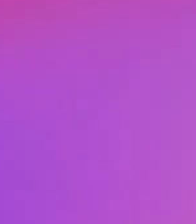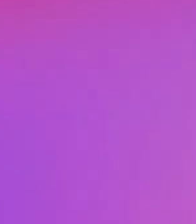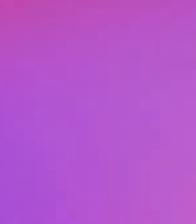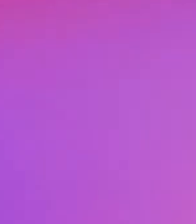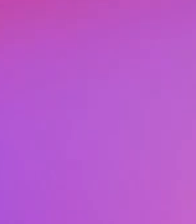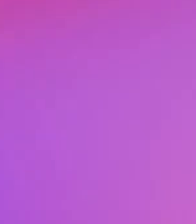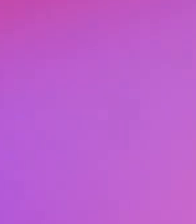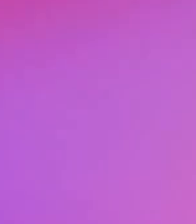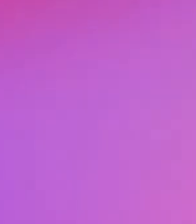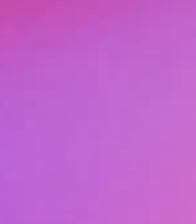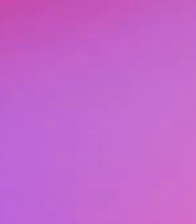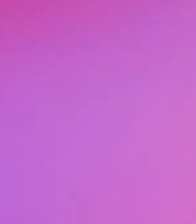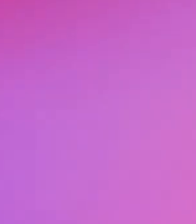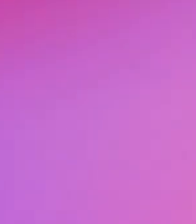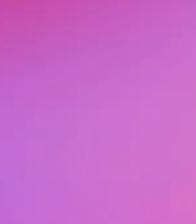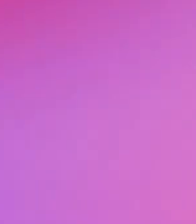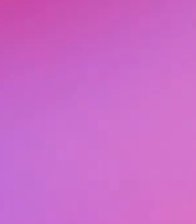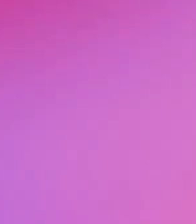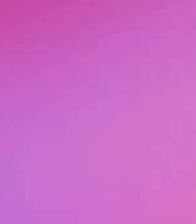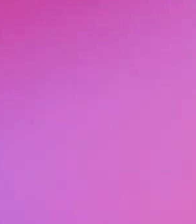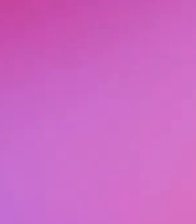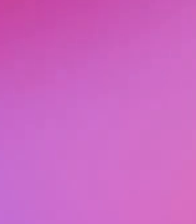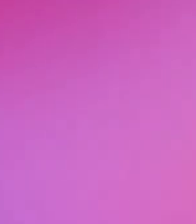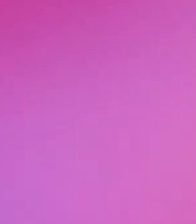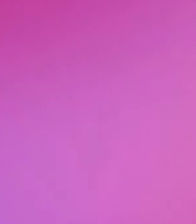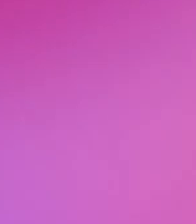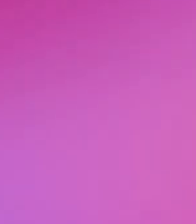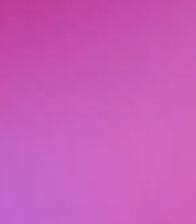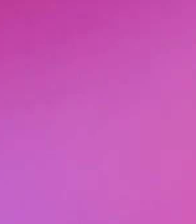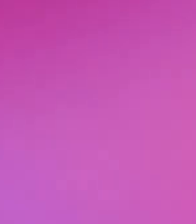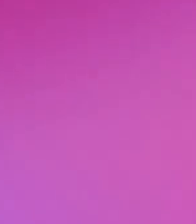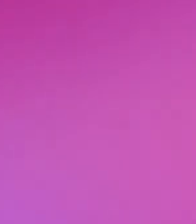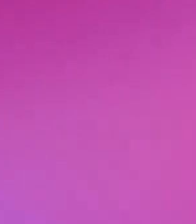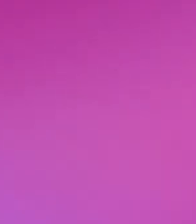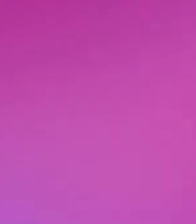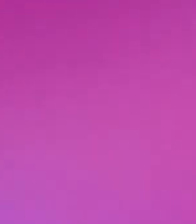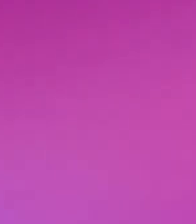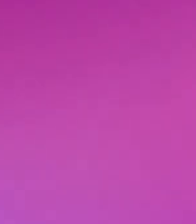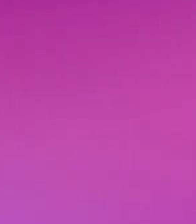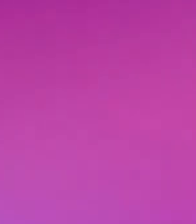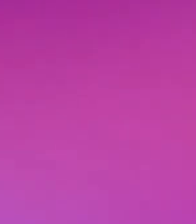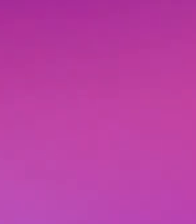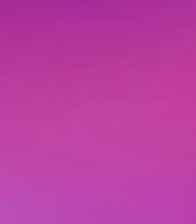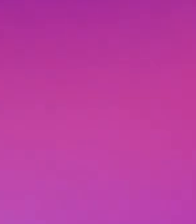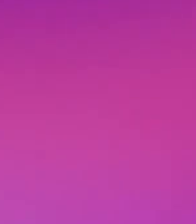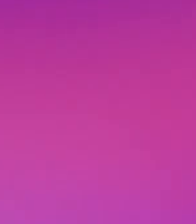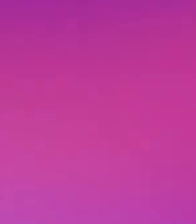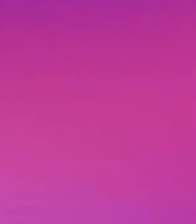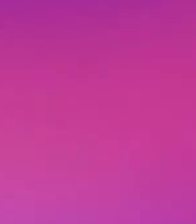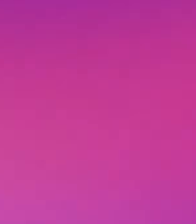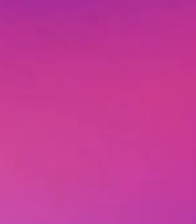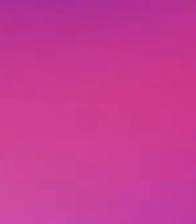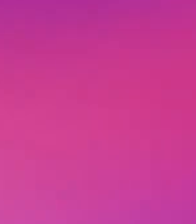necesitas ayuda, llama al Centro de Apoyo Pedagógico a Distancia. El número de teléfono para secundaria es el